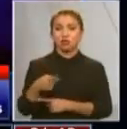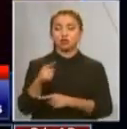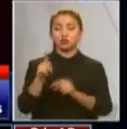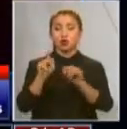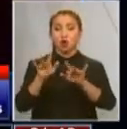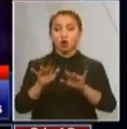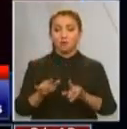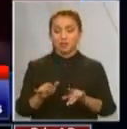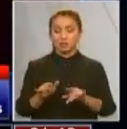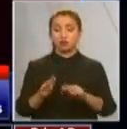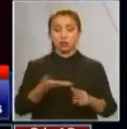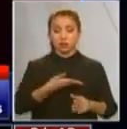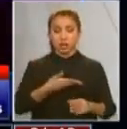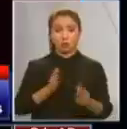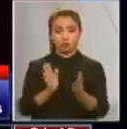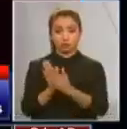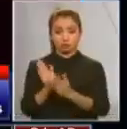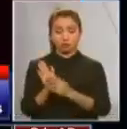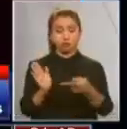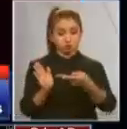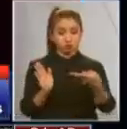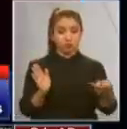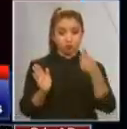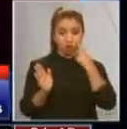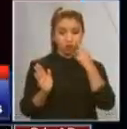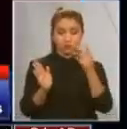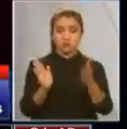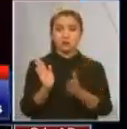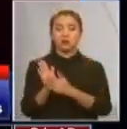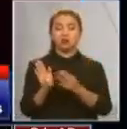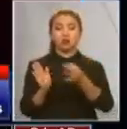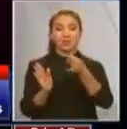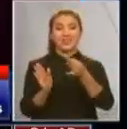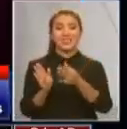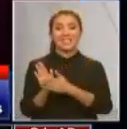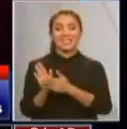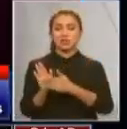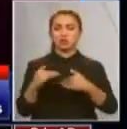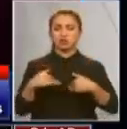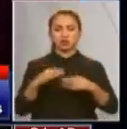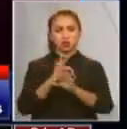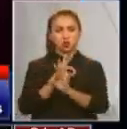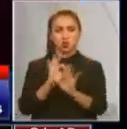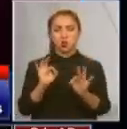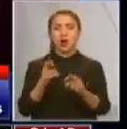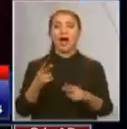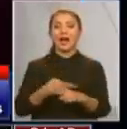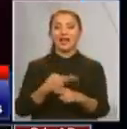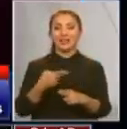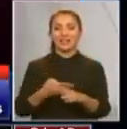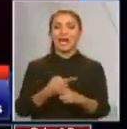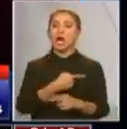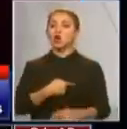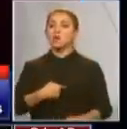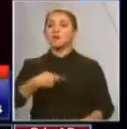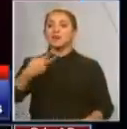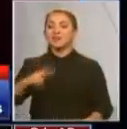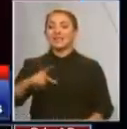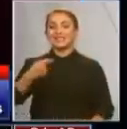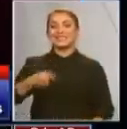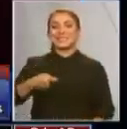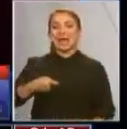oficio, que tengo, que es de público conocimiento, establece que yo jamás arrendé a nombre del